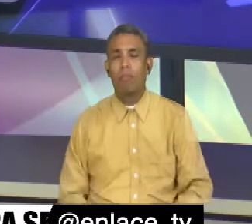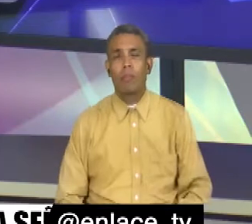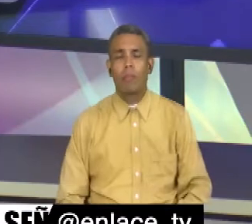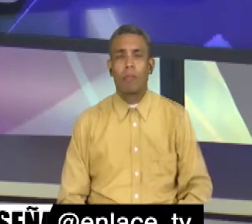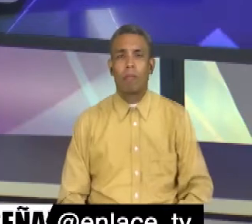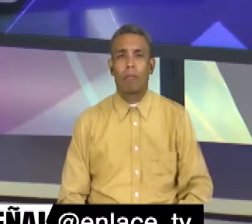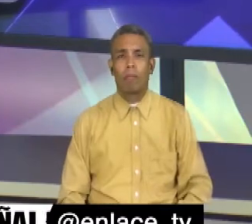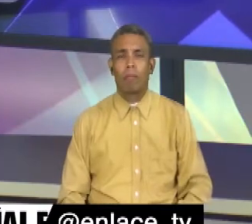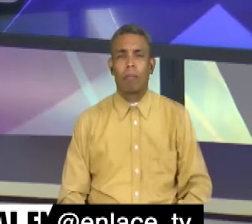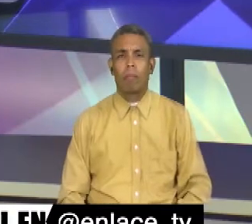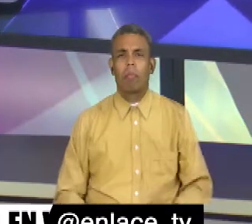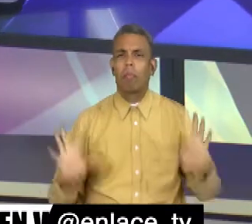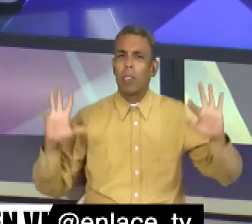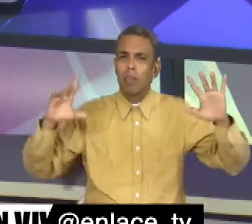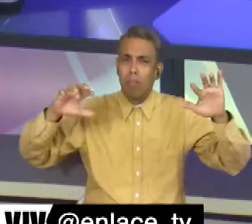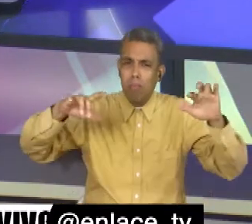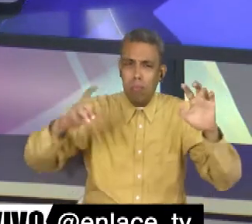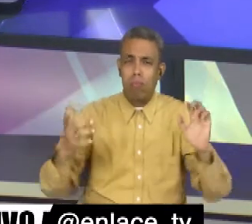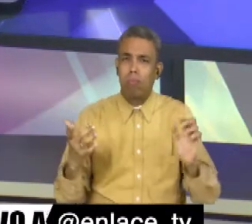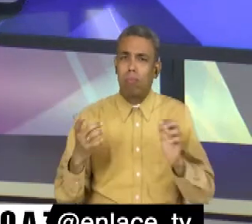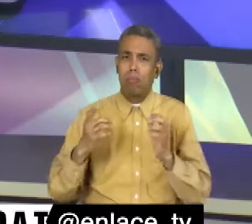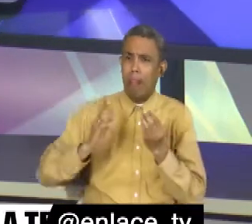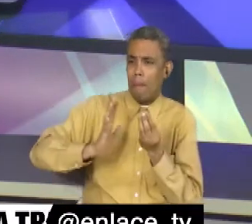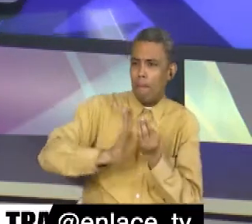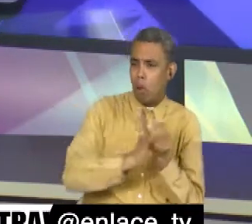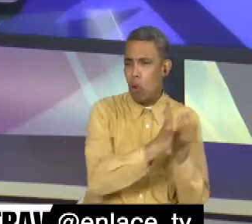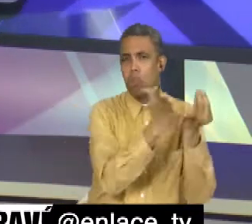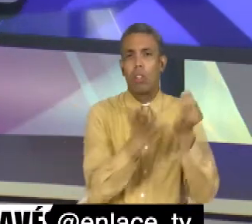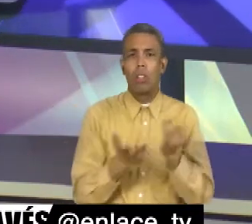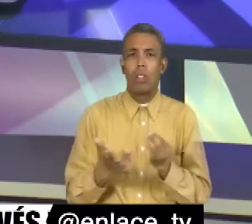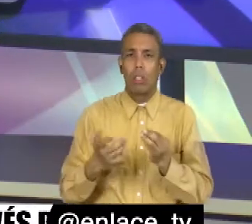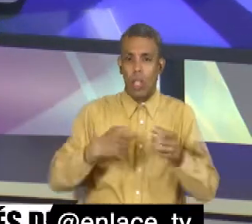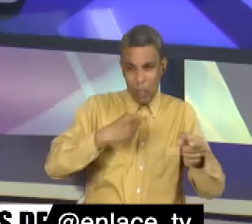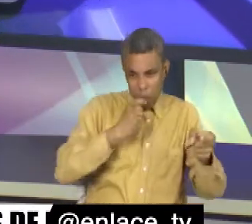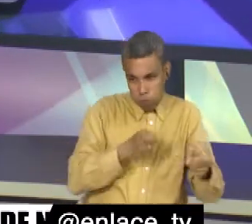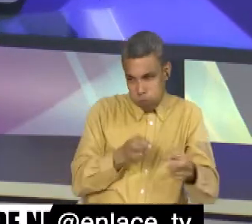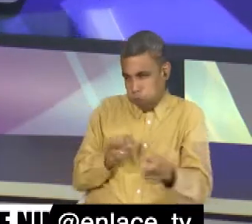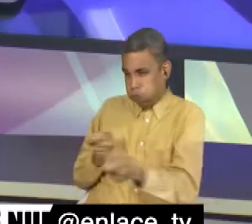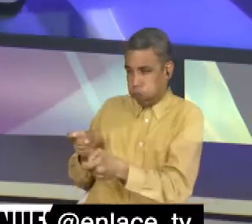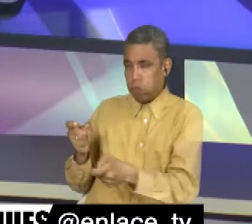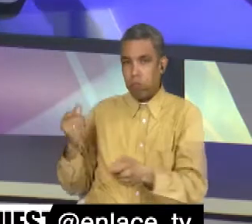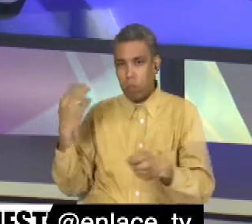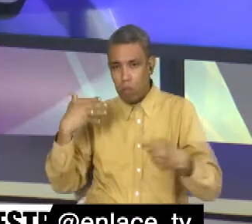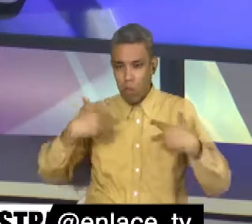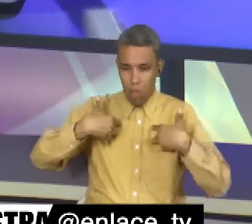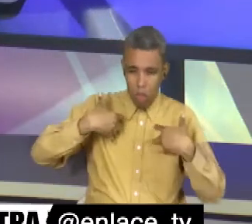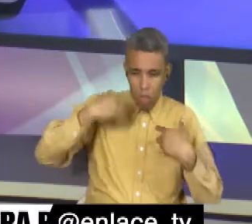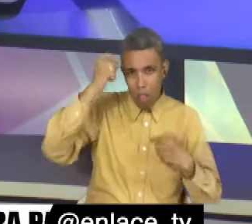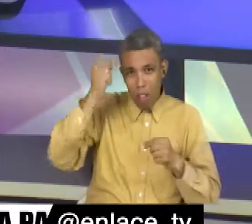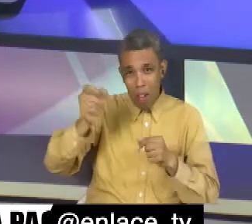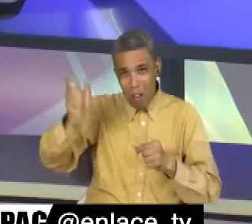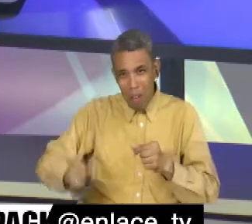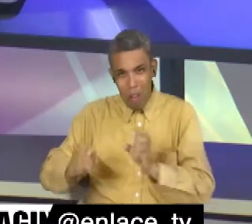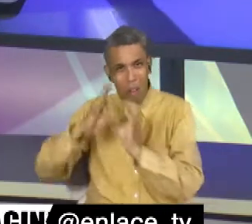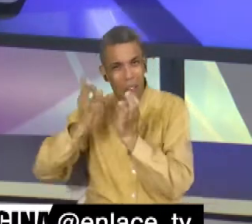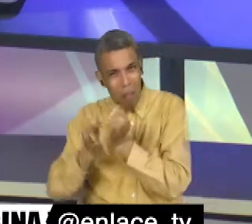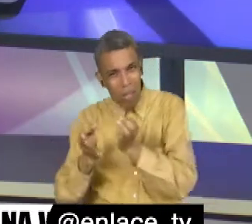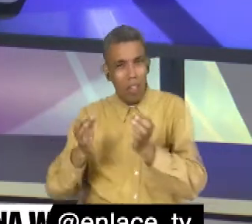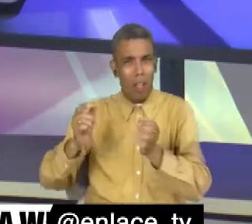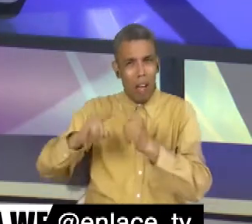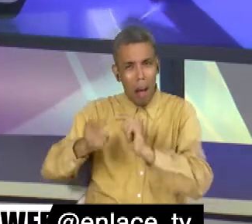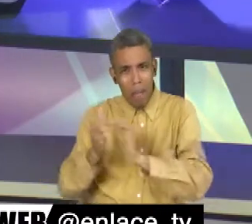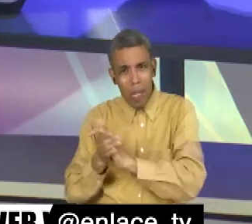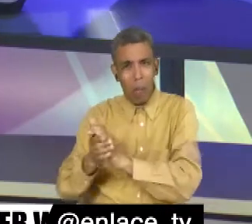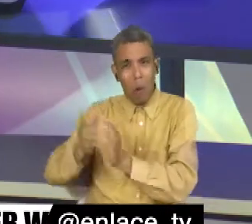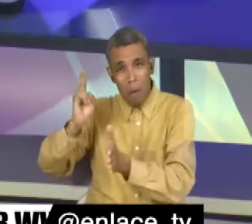Víctimas del conflicto armado y de desplazamiento forzado recibieron reconocimiento en el marco del Día Municipal de las Víctimas. La programación a esta